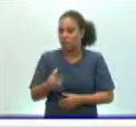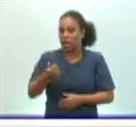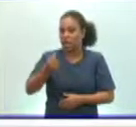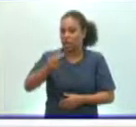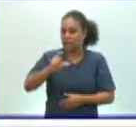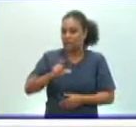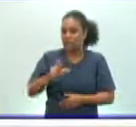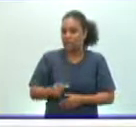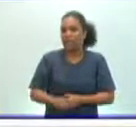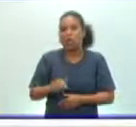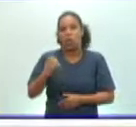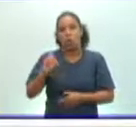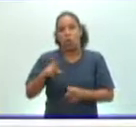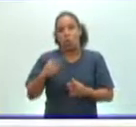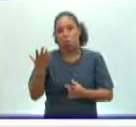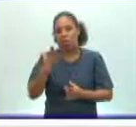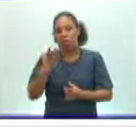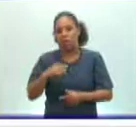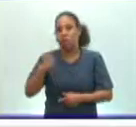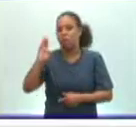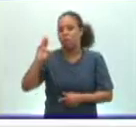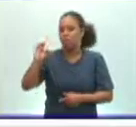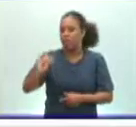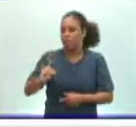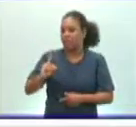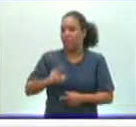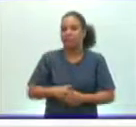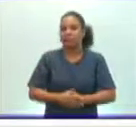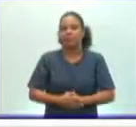AC con el segmento BD